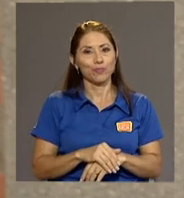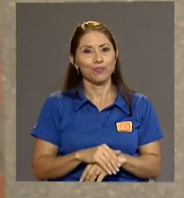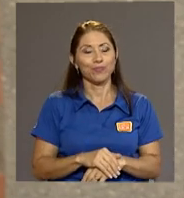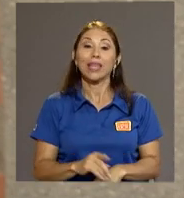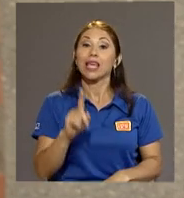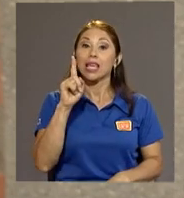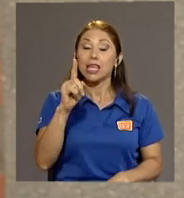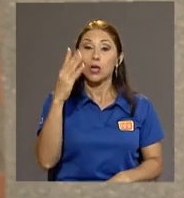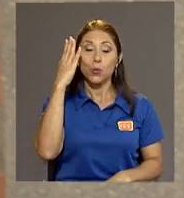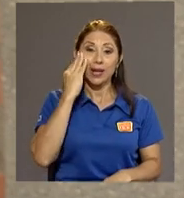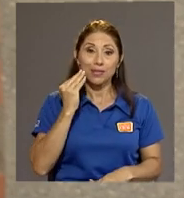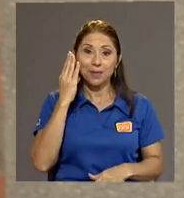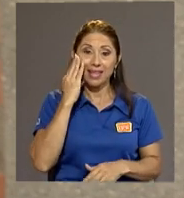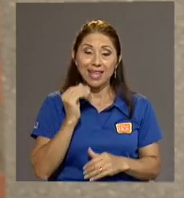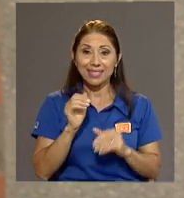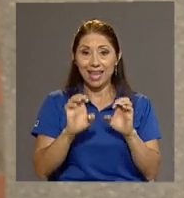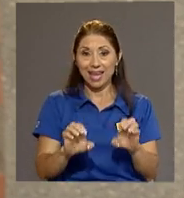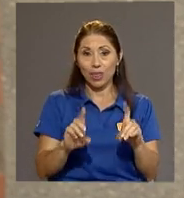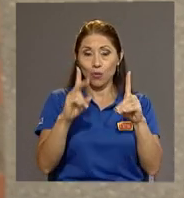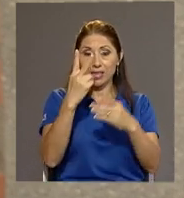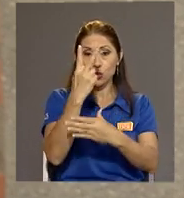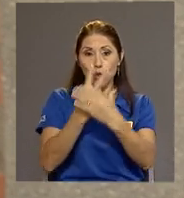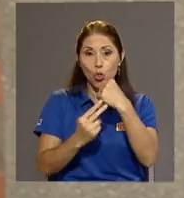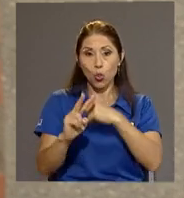en educación dual